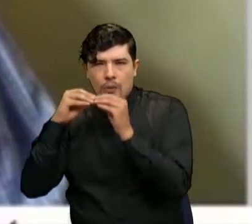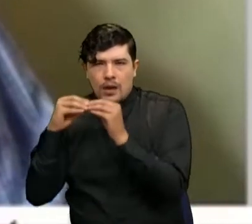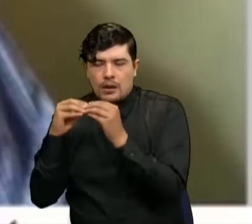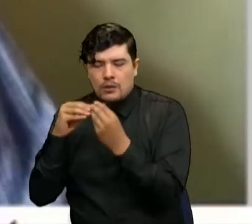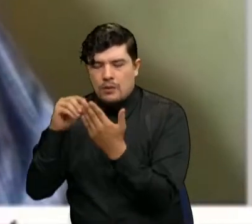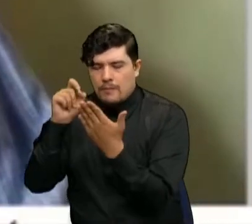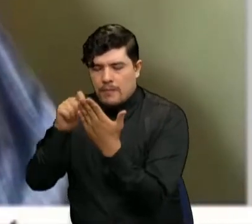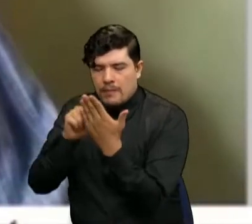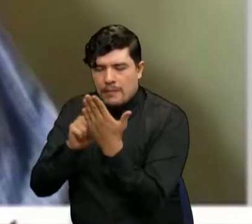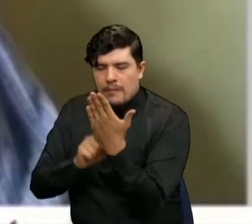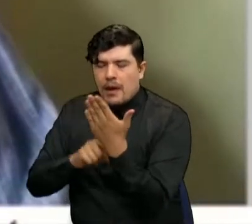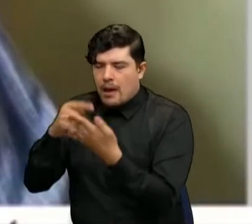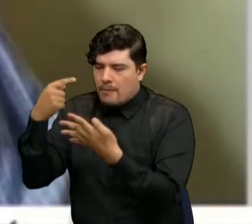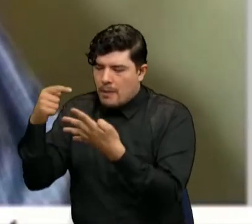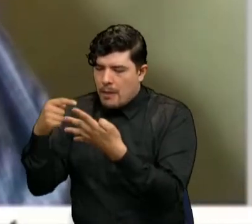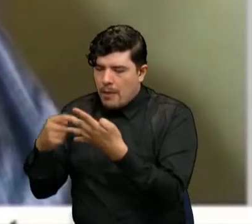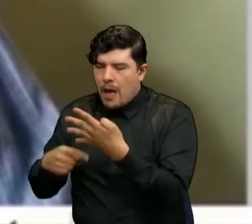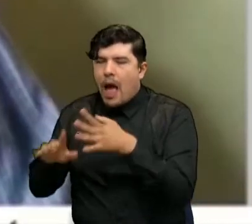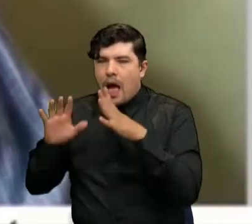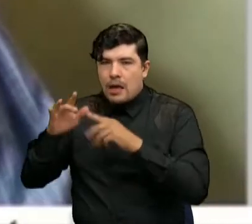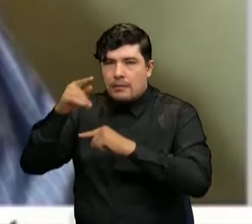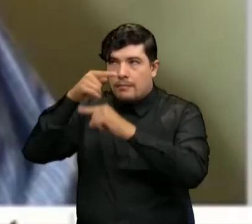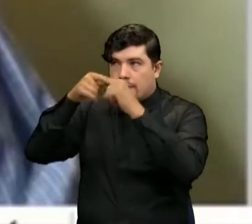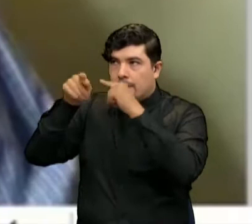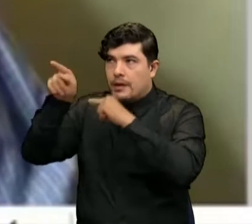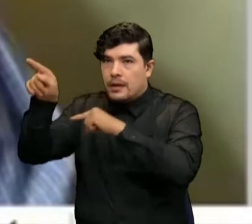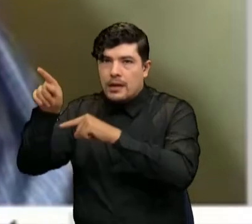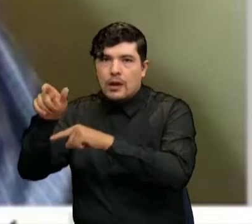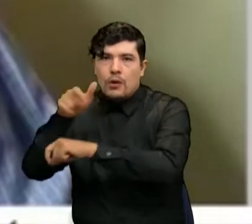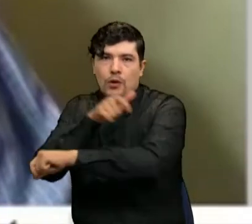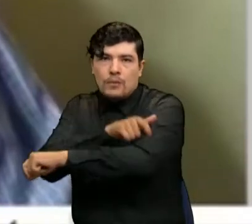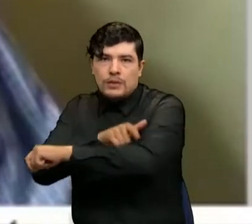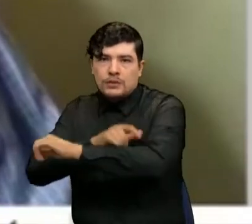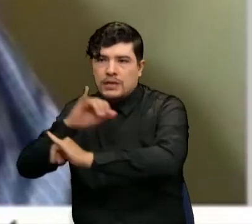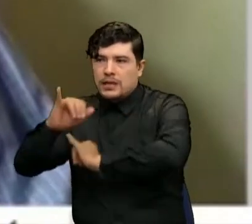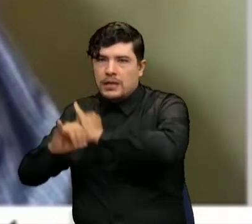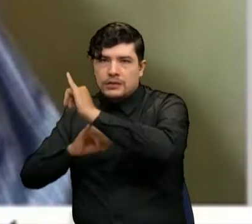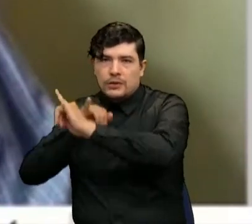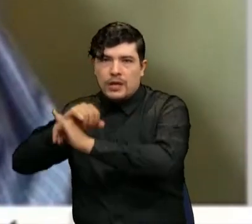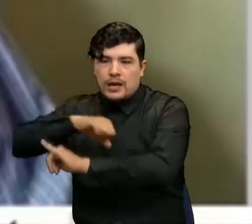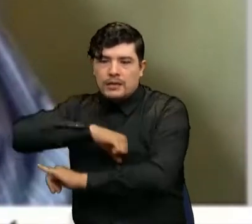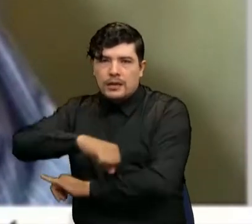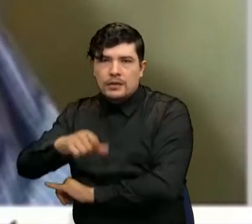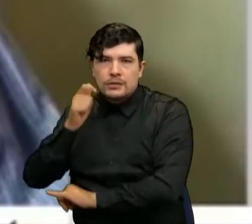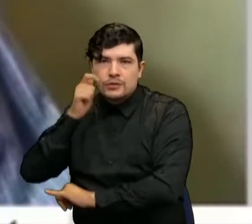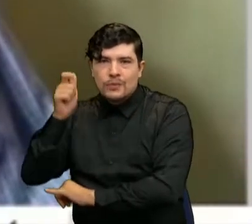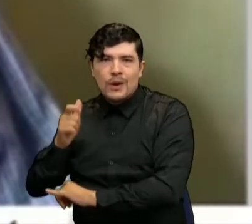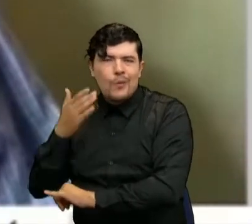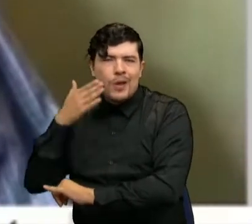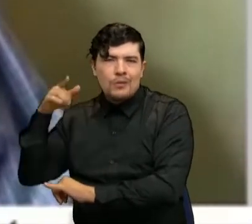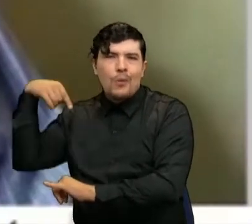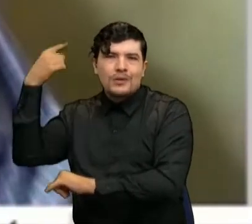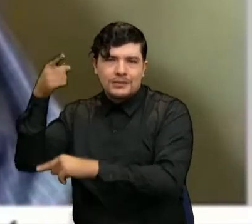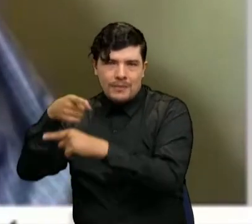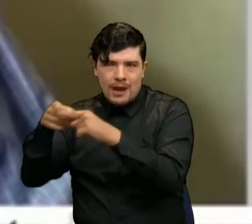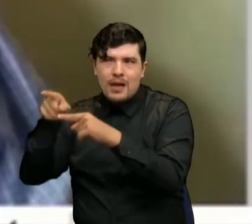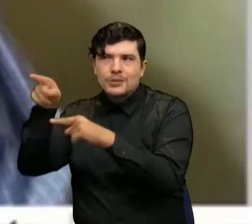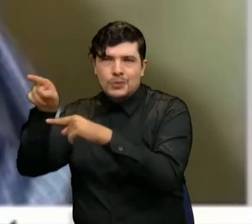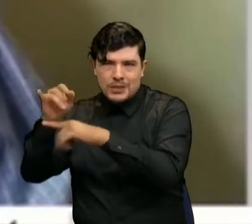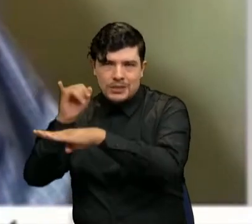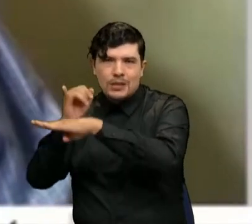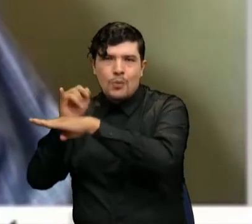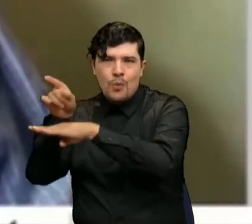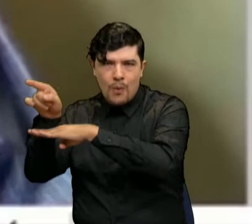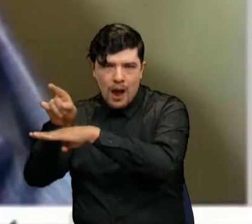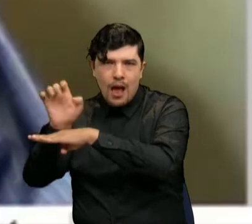la Comisión Interamericana de Derechos Humanos, que hará presencia la semana entrante en Colombia, para que conste